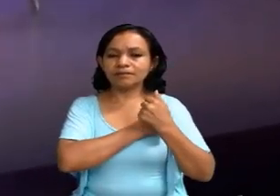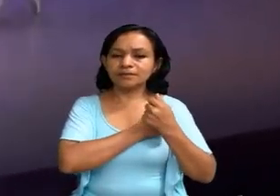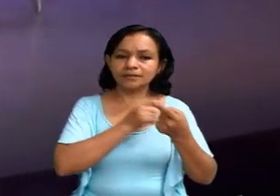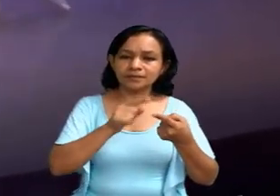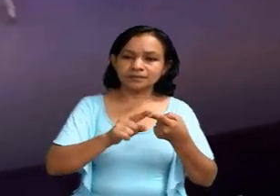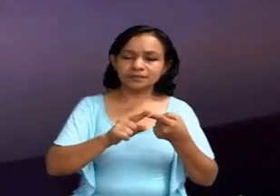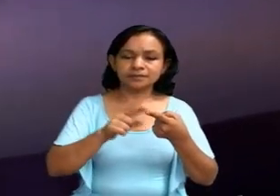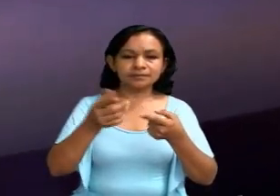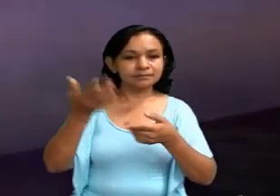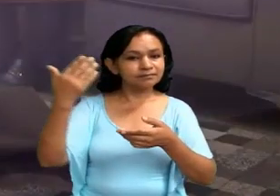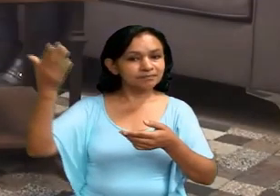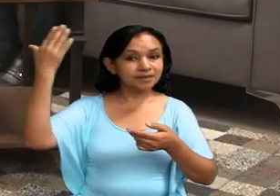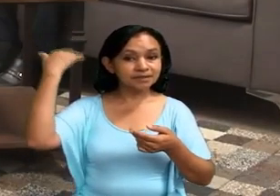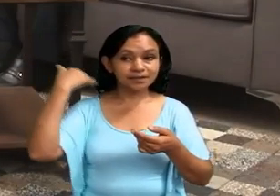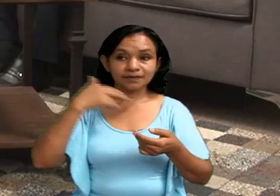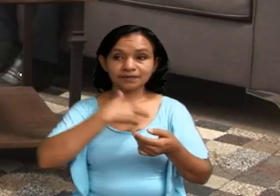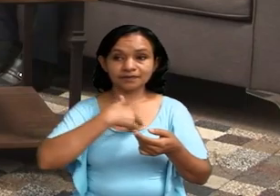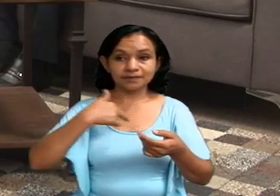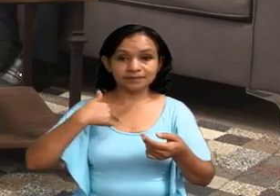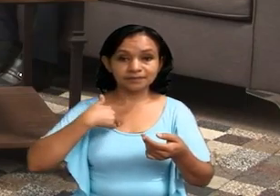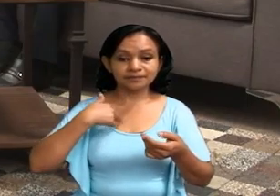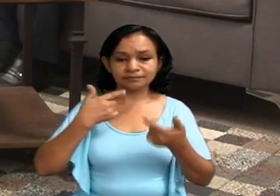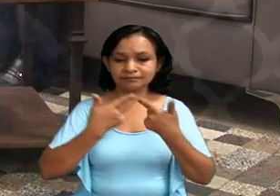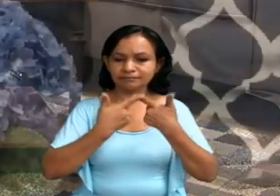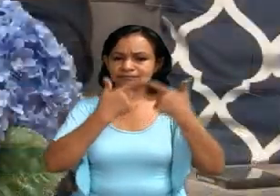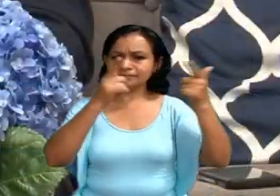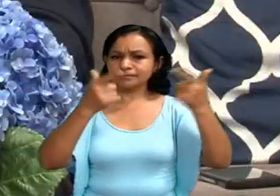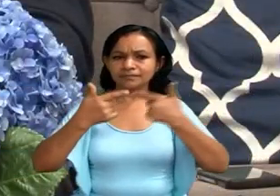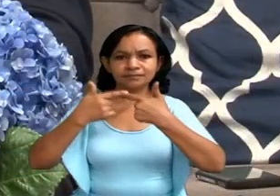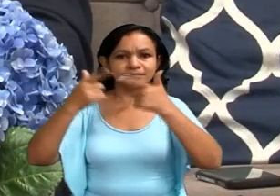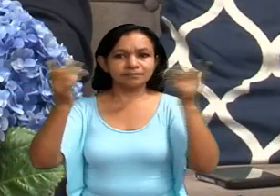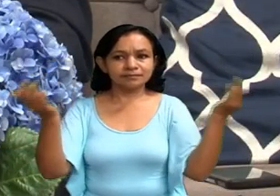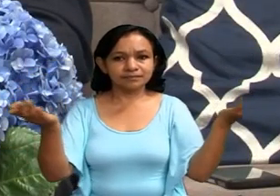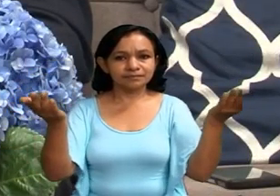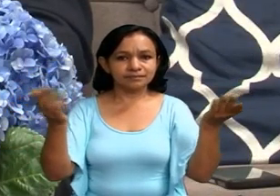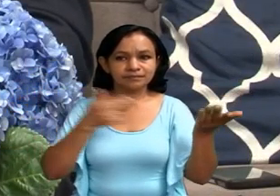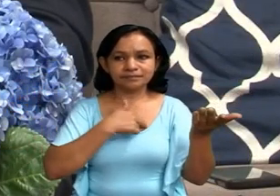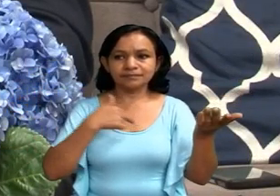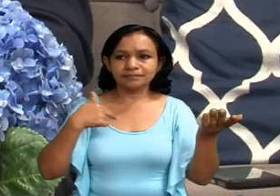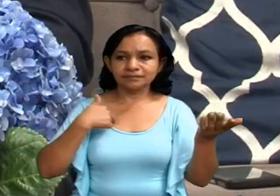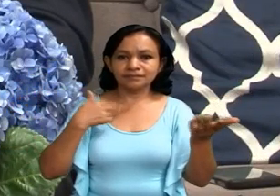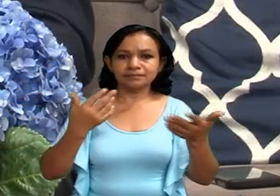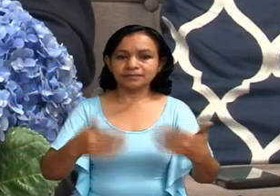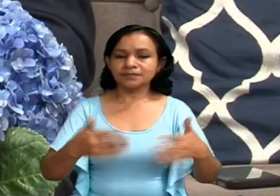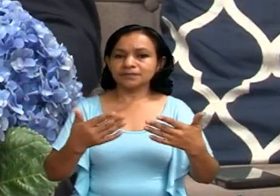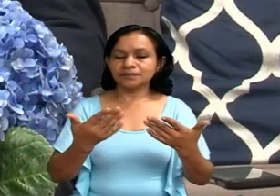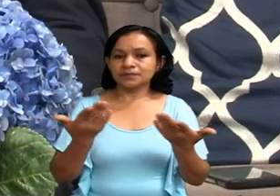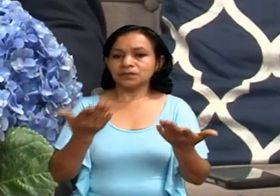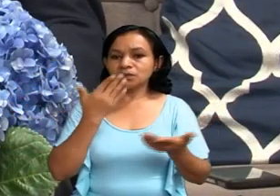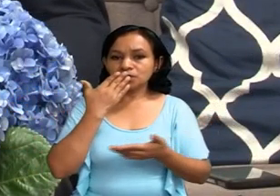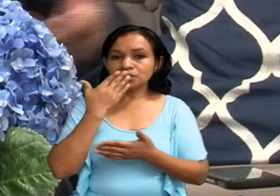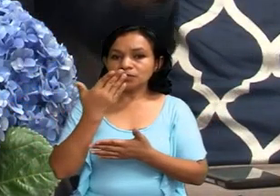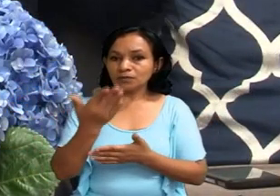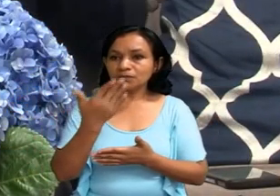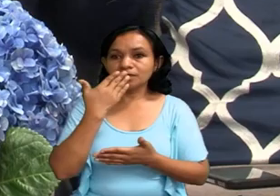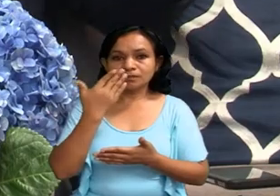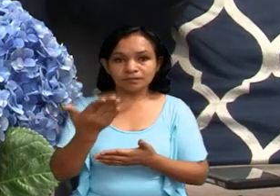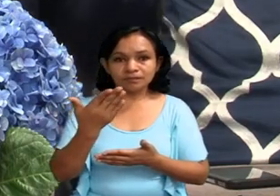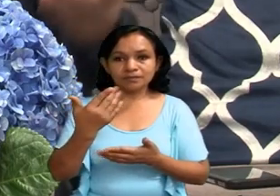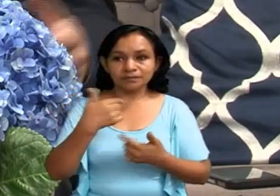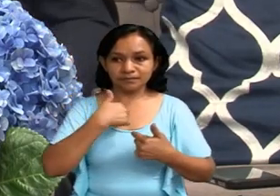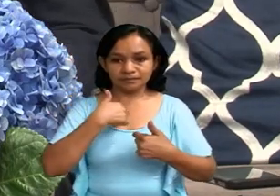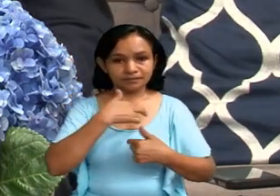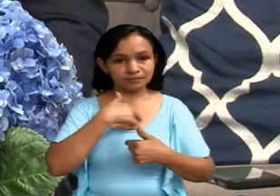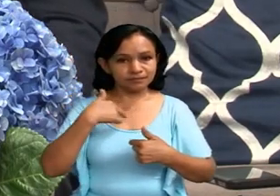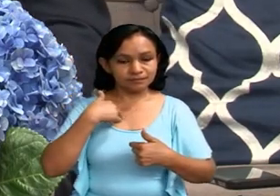tema de los boleros, y que sea completamente gratuito. Eso te lo digo, que es muy muy loable, no solamente porque nosotros